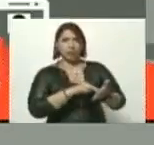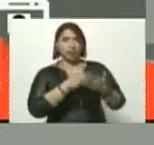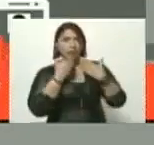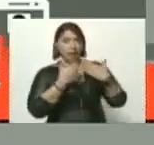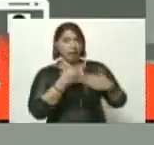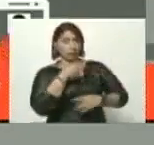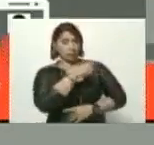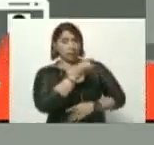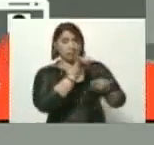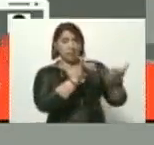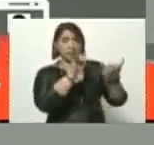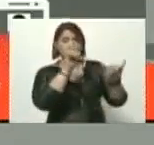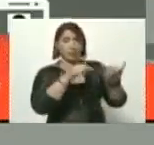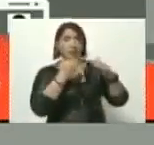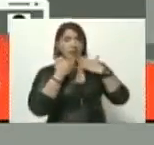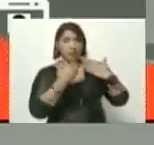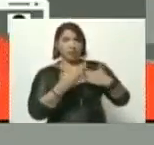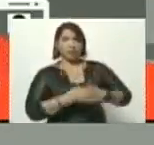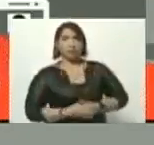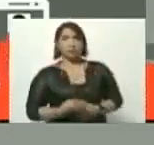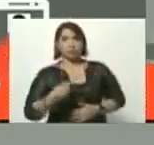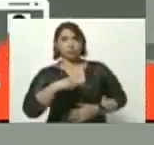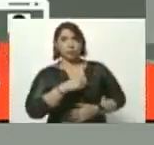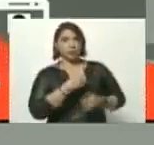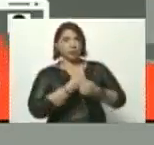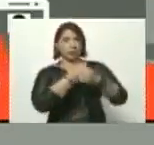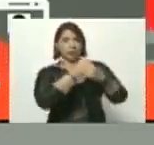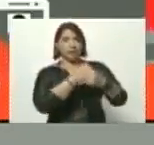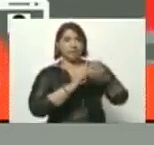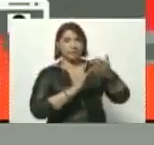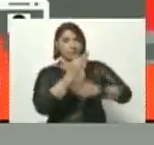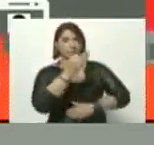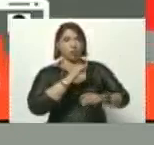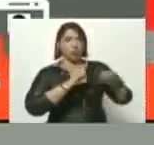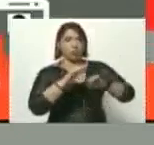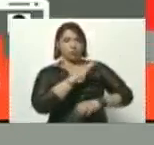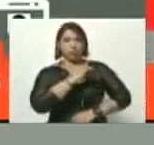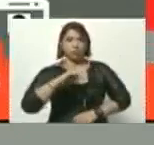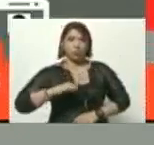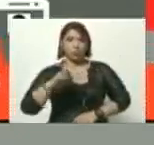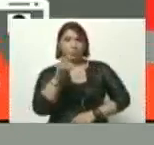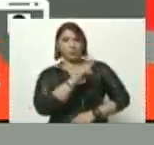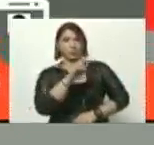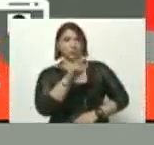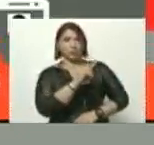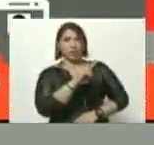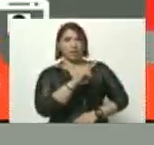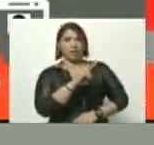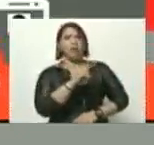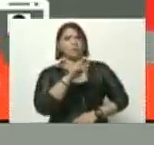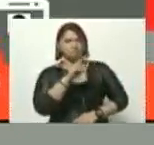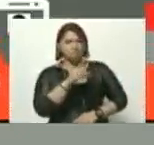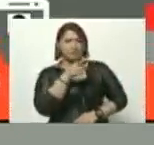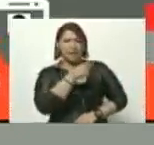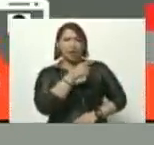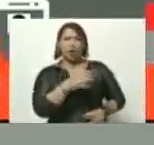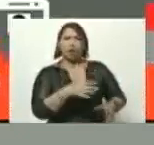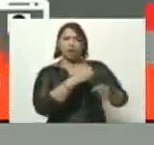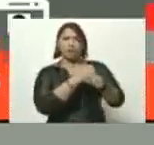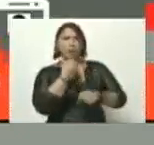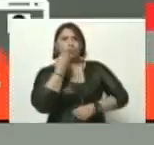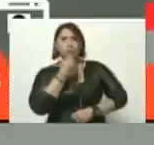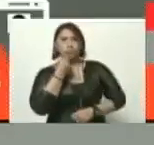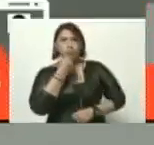a usted y también gracias a nuestra querida fundadora del movimiento Somos Venezuela, quien ha creído mucho en la